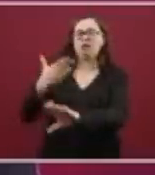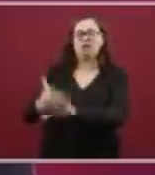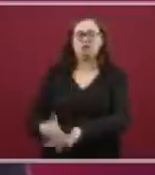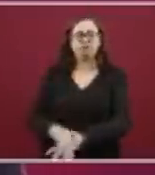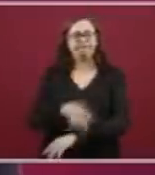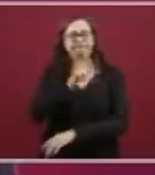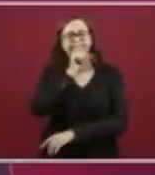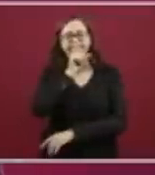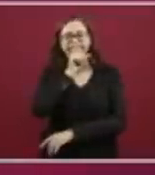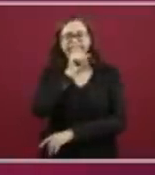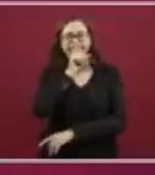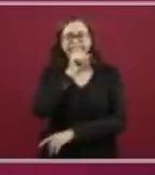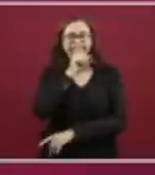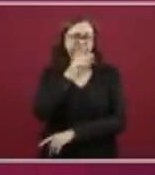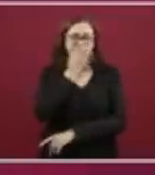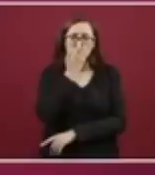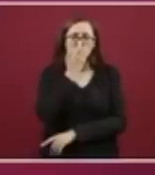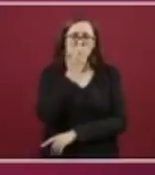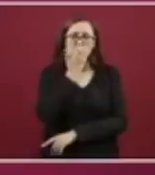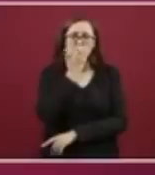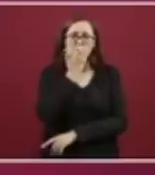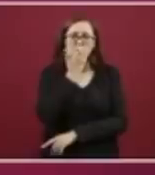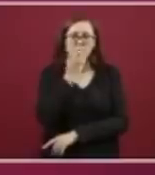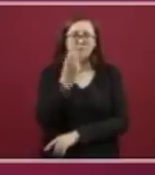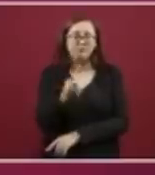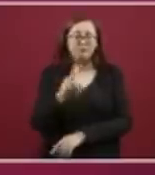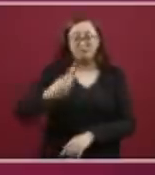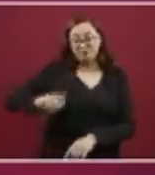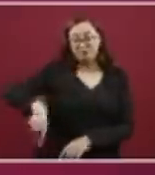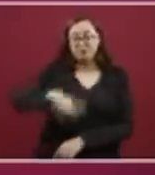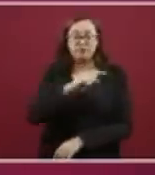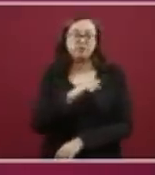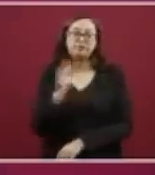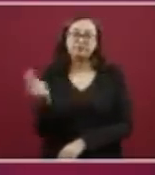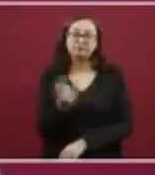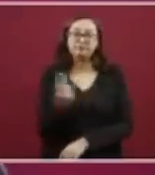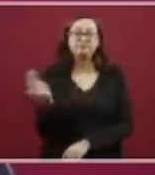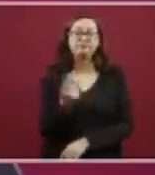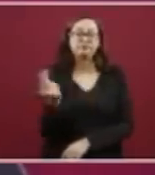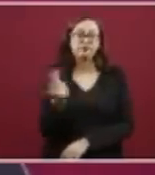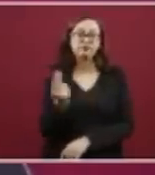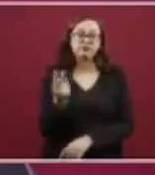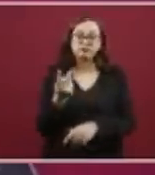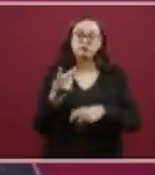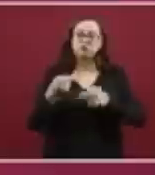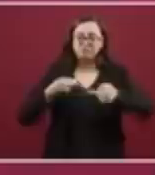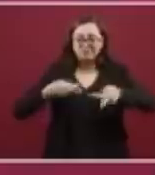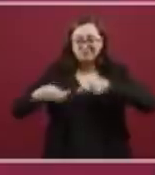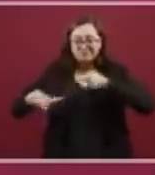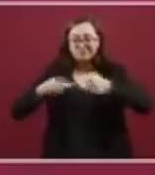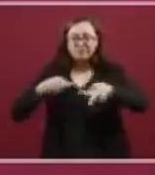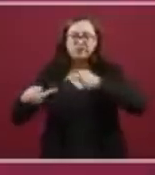Entonces, eso es lo que estamos haciendo para que no nos falte el agua.